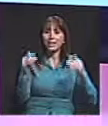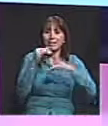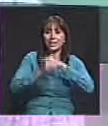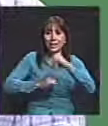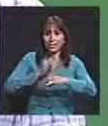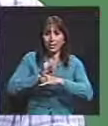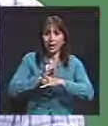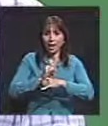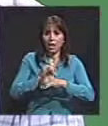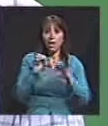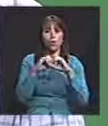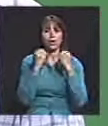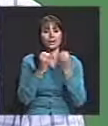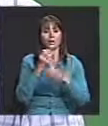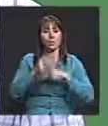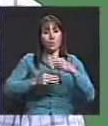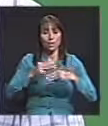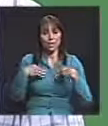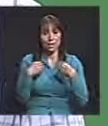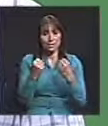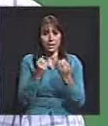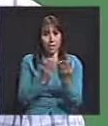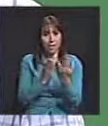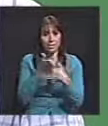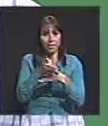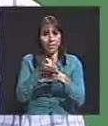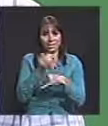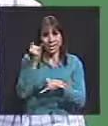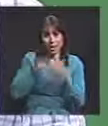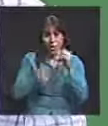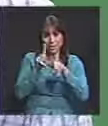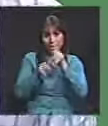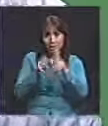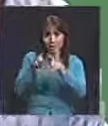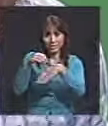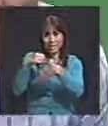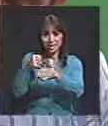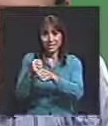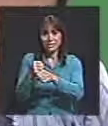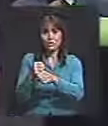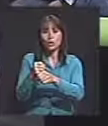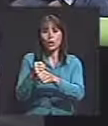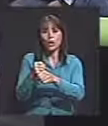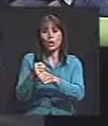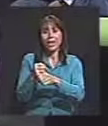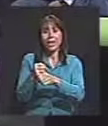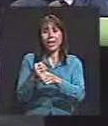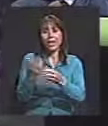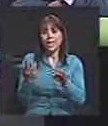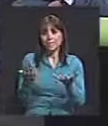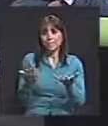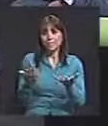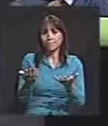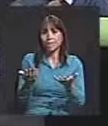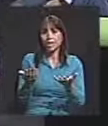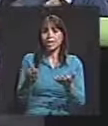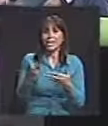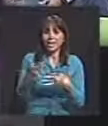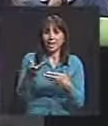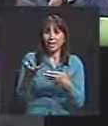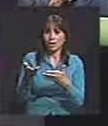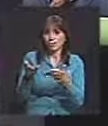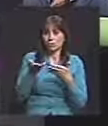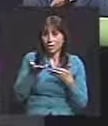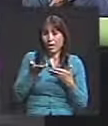Mundial de la Salud, a través de la última encuesta que hizo, que nos lleva al Informe Mundial